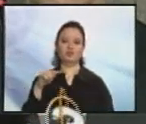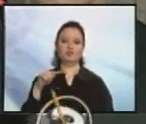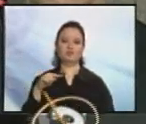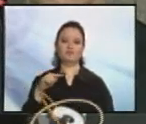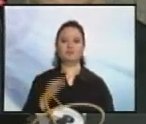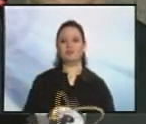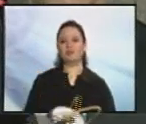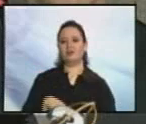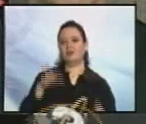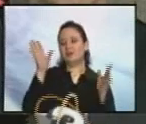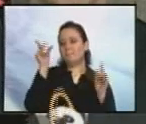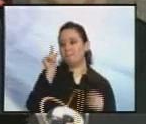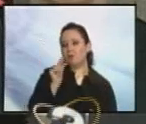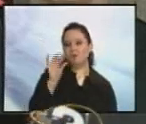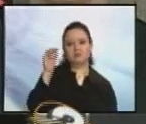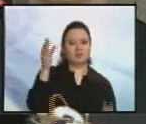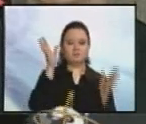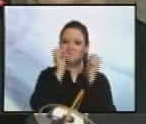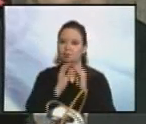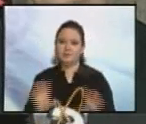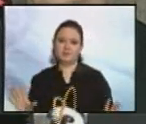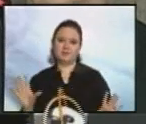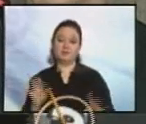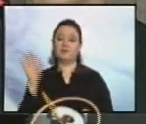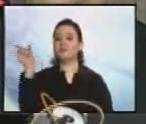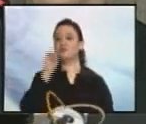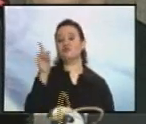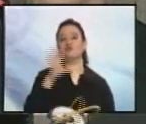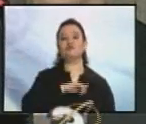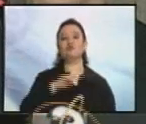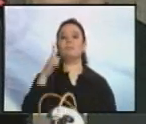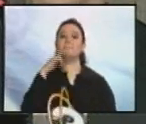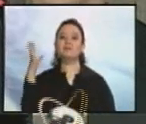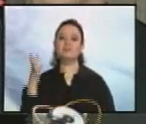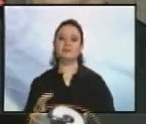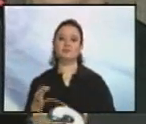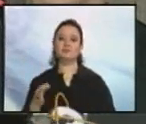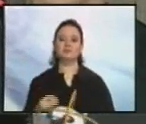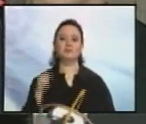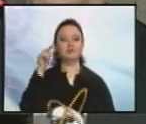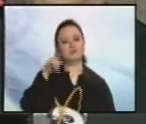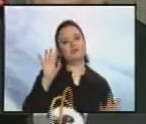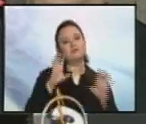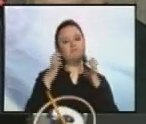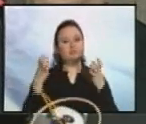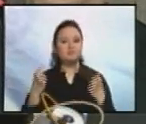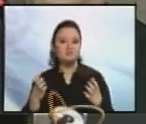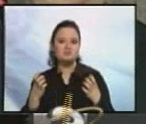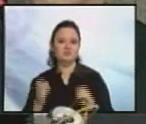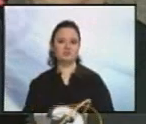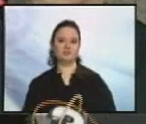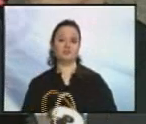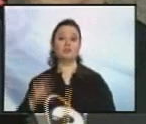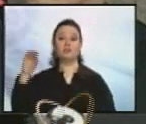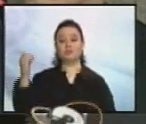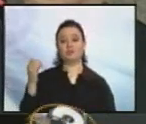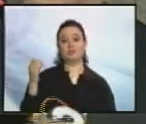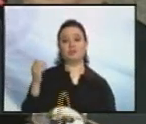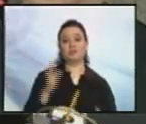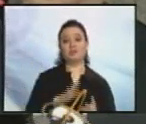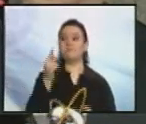efímeros si carecen de autenticidad, de tal suerte que a los que de